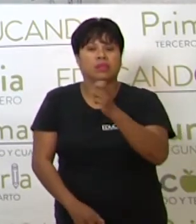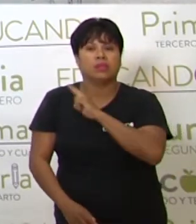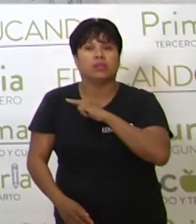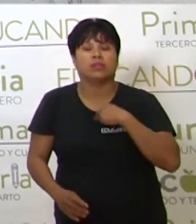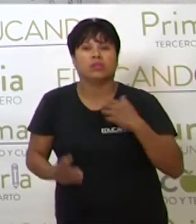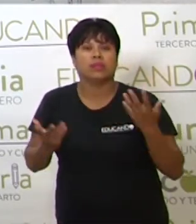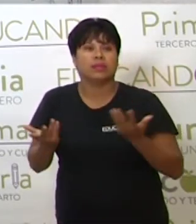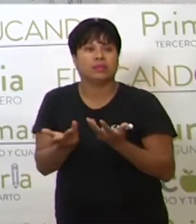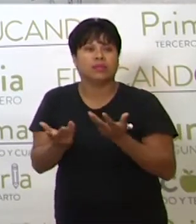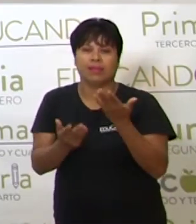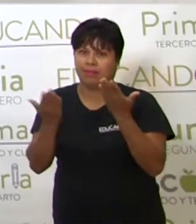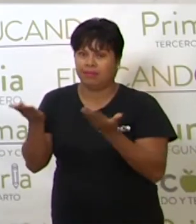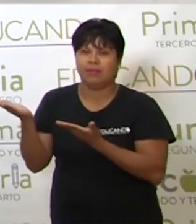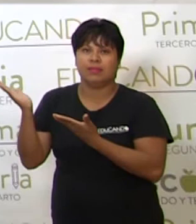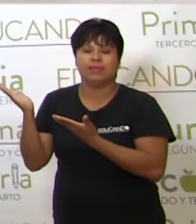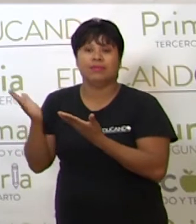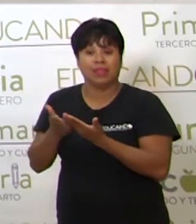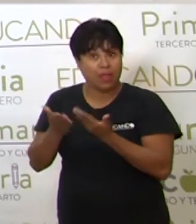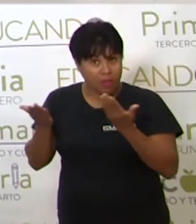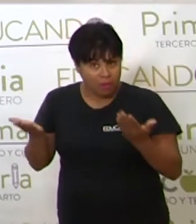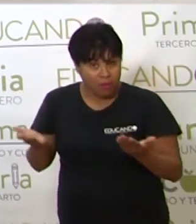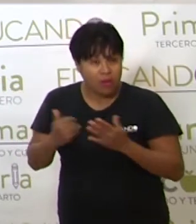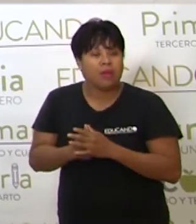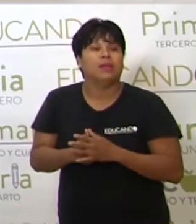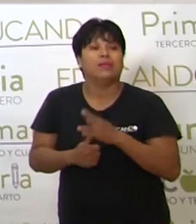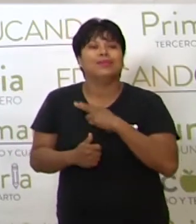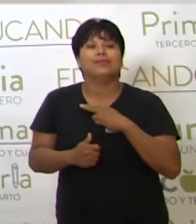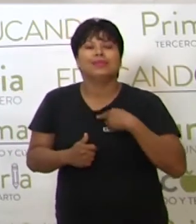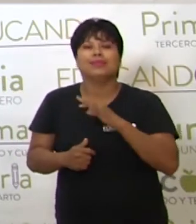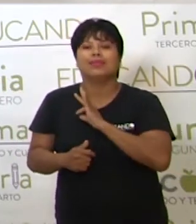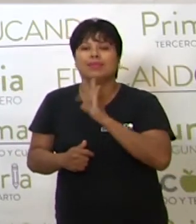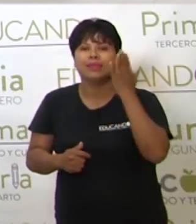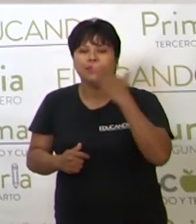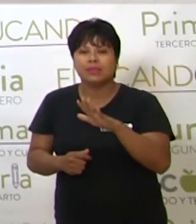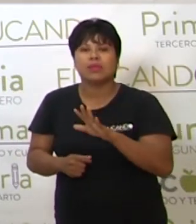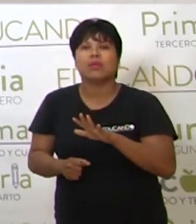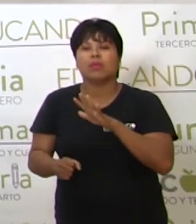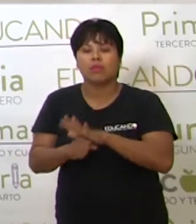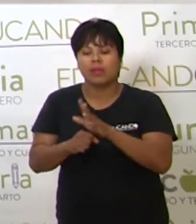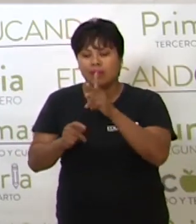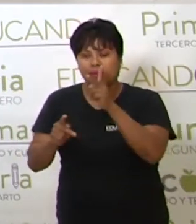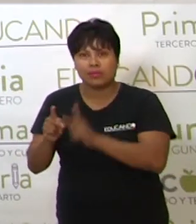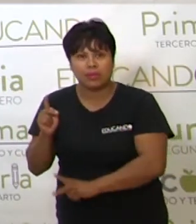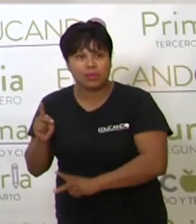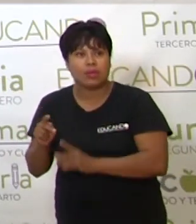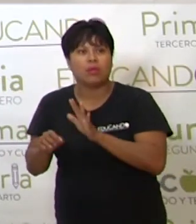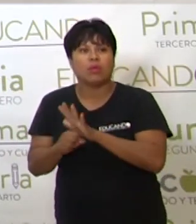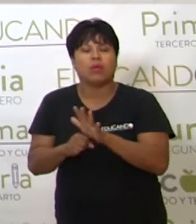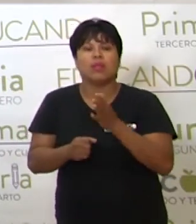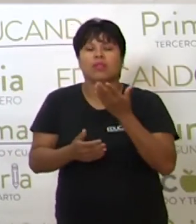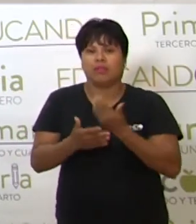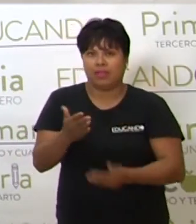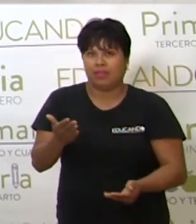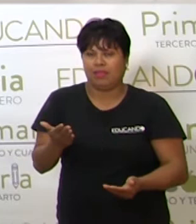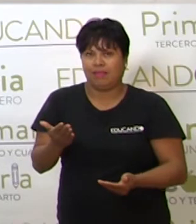acá ahora sí vamos a vamos a saber qué fracción nos sobra o qué fracción de queso nos sobra